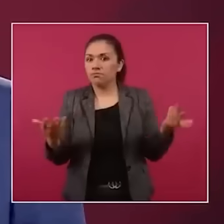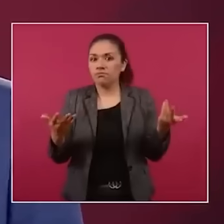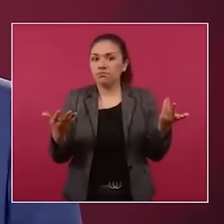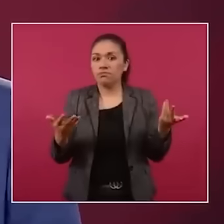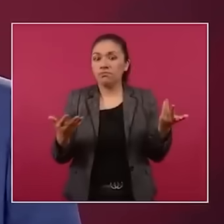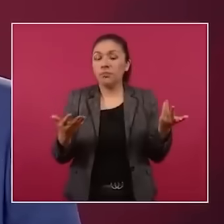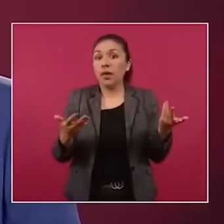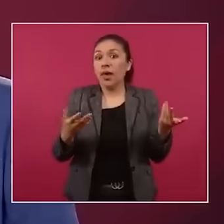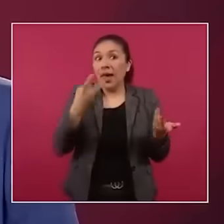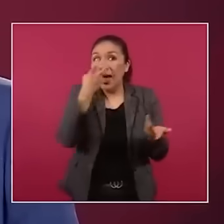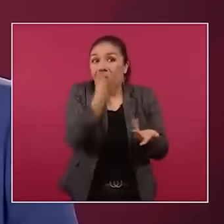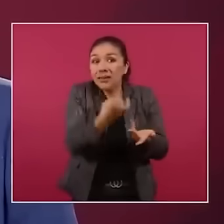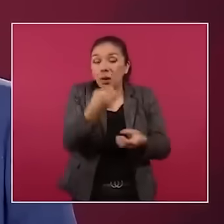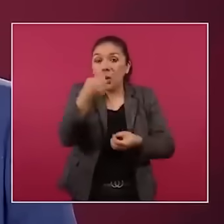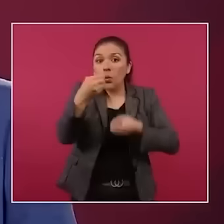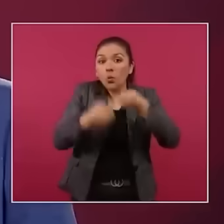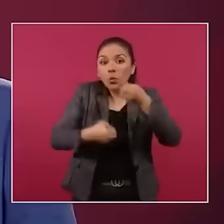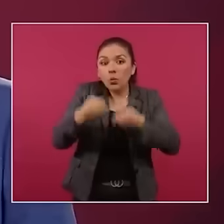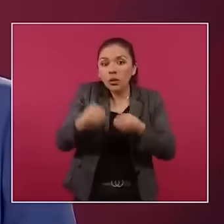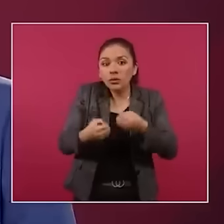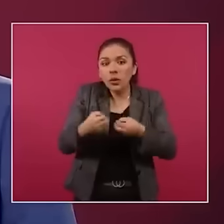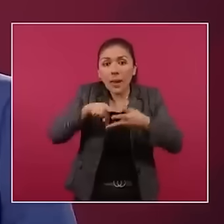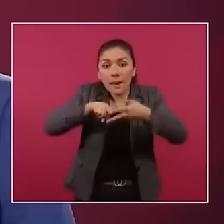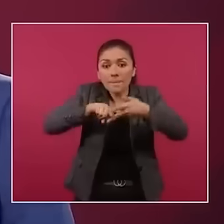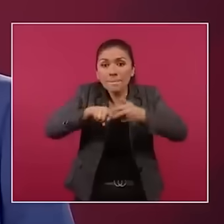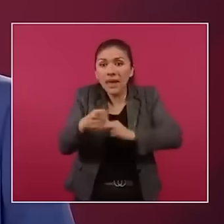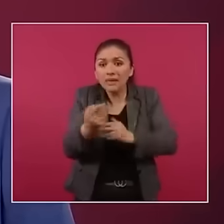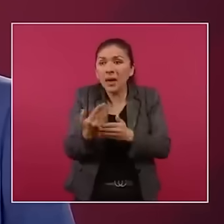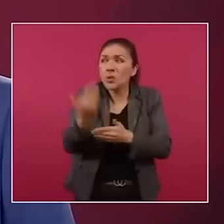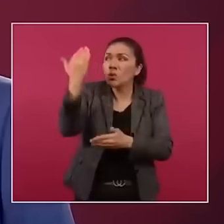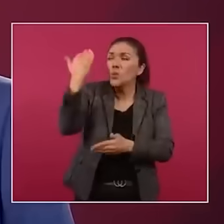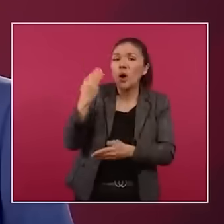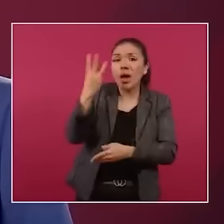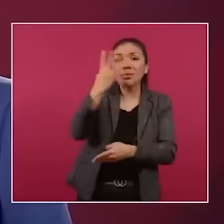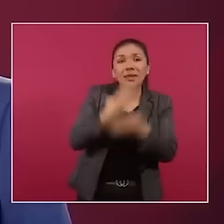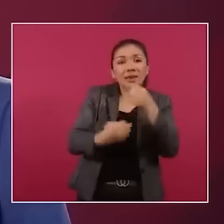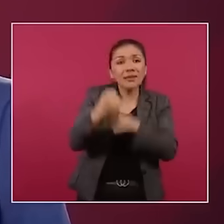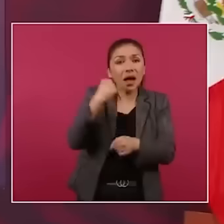además un juicio que inició hace 3 años.